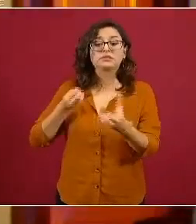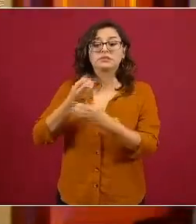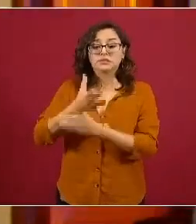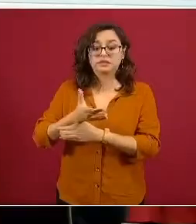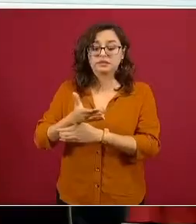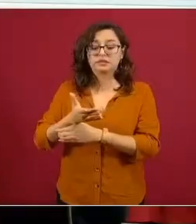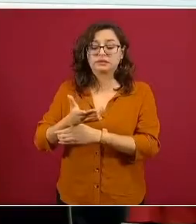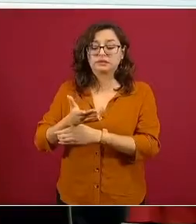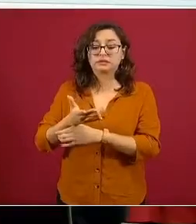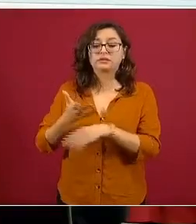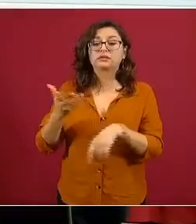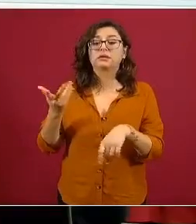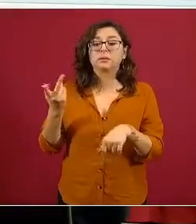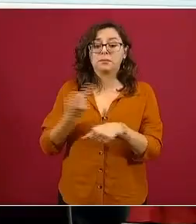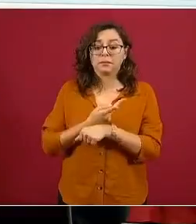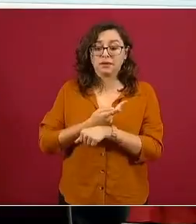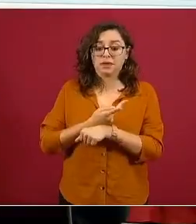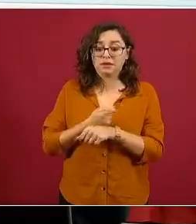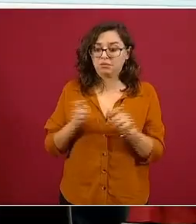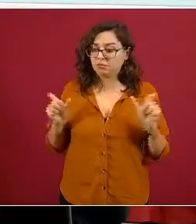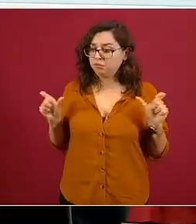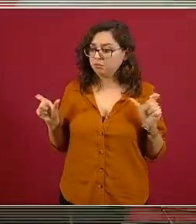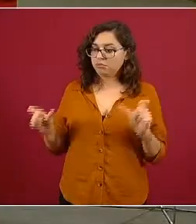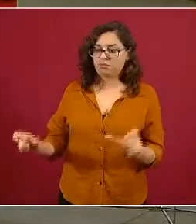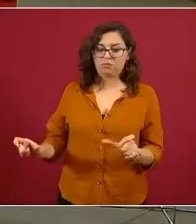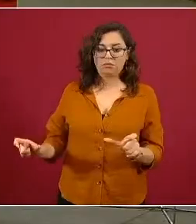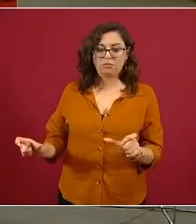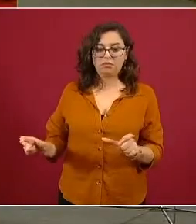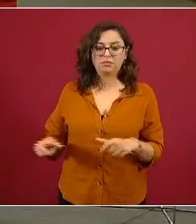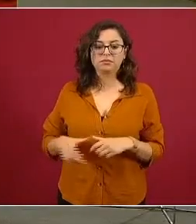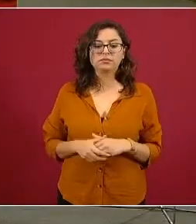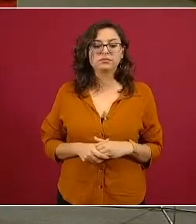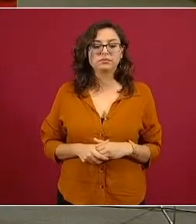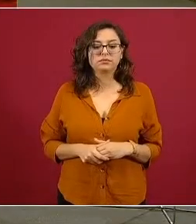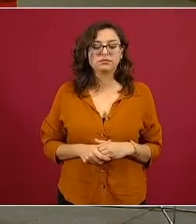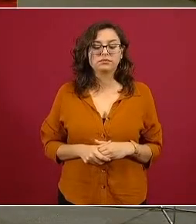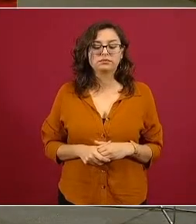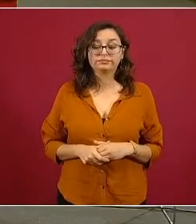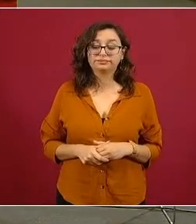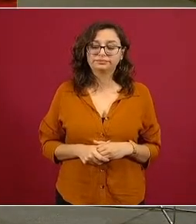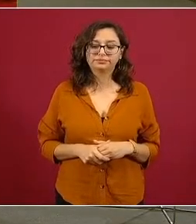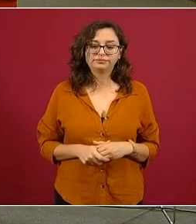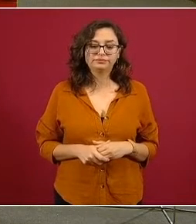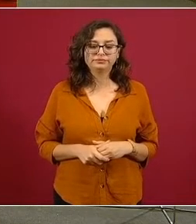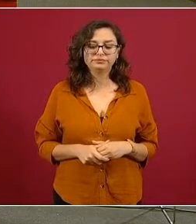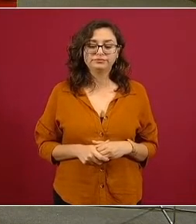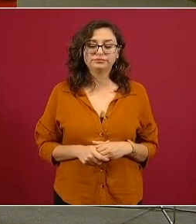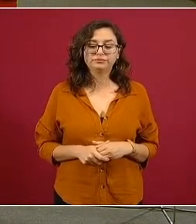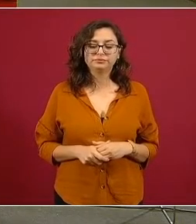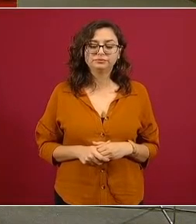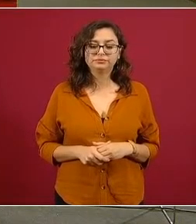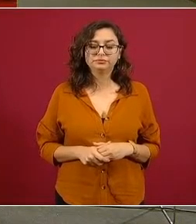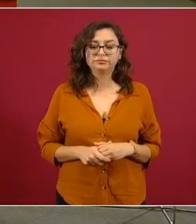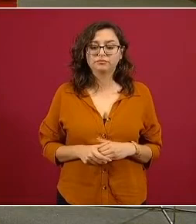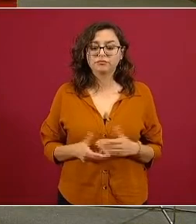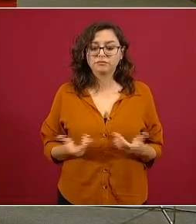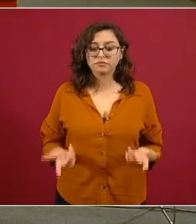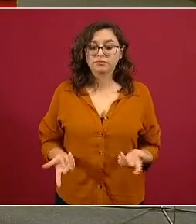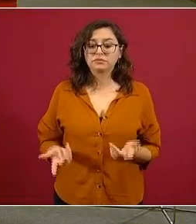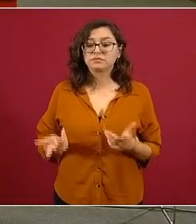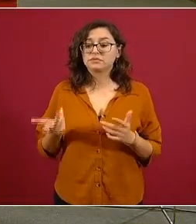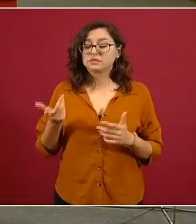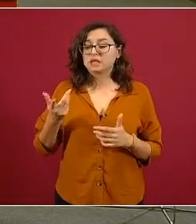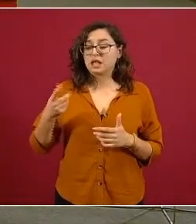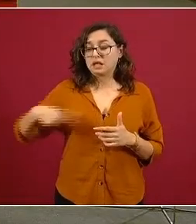de los casos, y estos se llaman cercos vacunales. Para el brote que tenemos, se realizaron 110